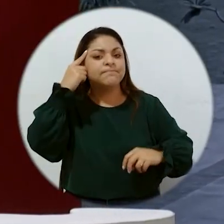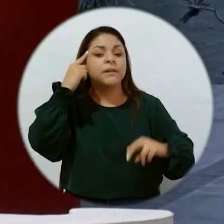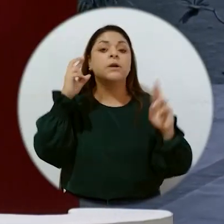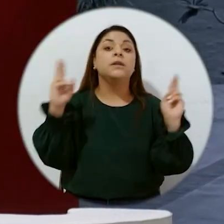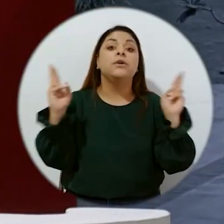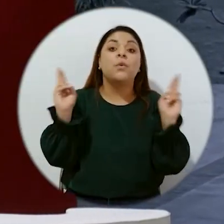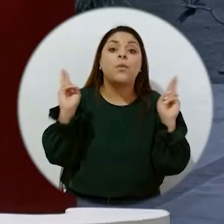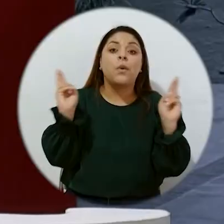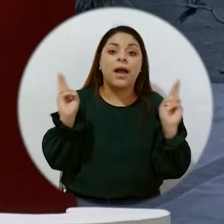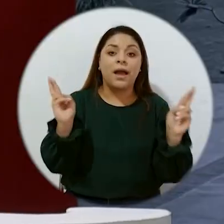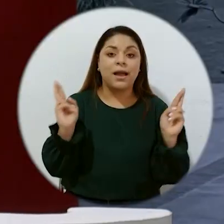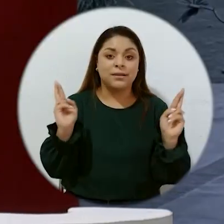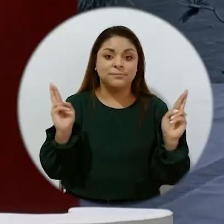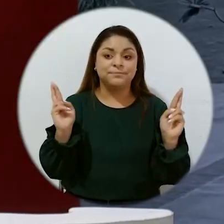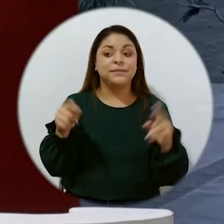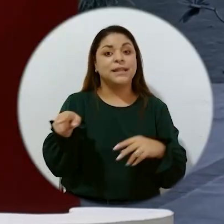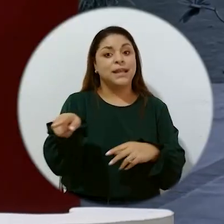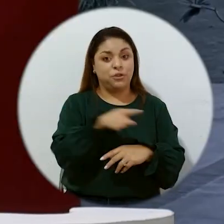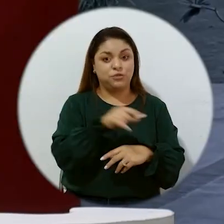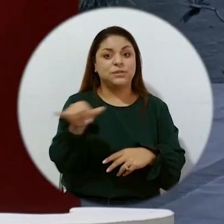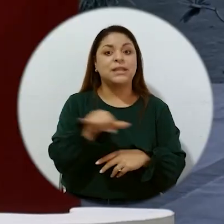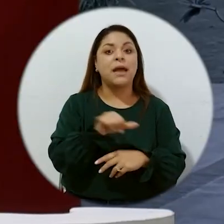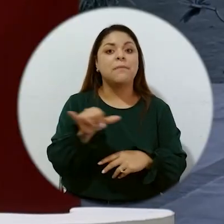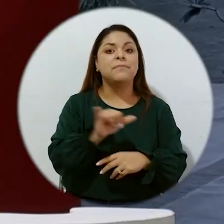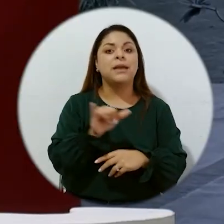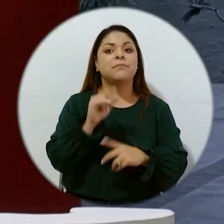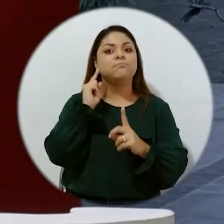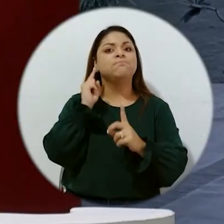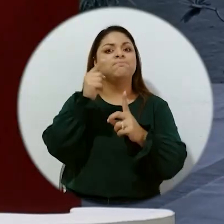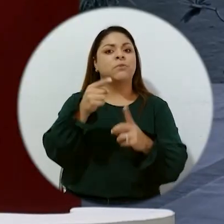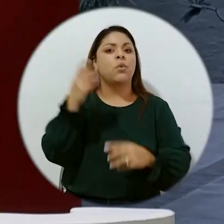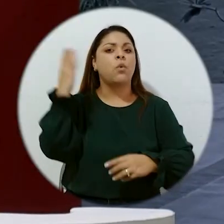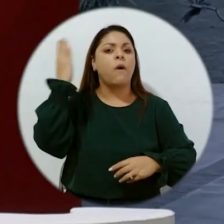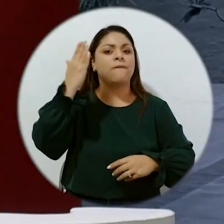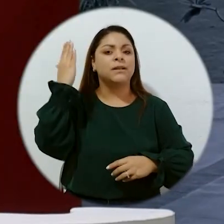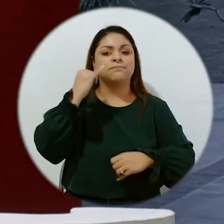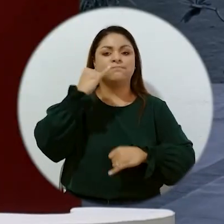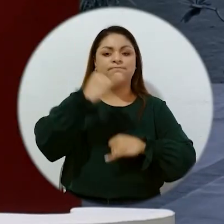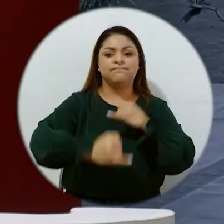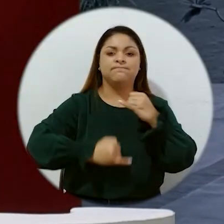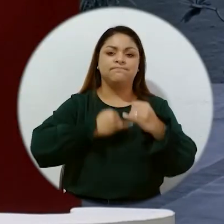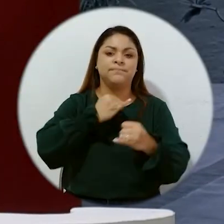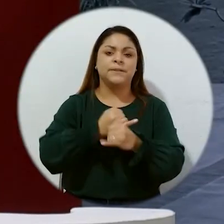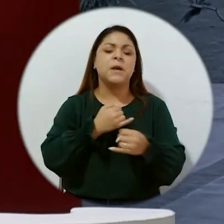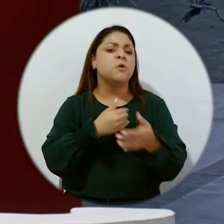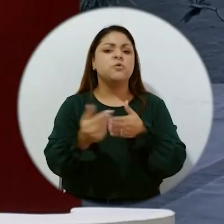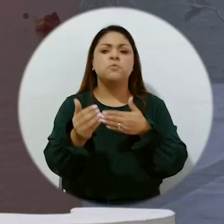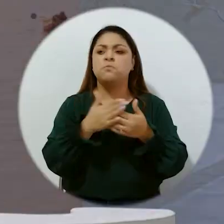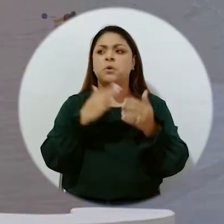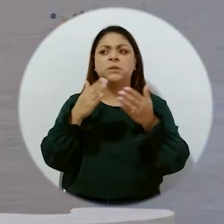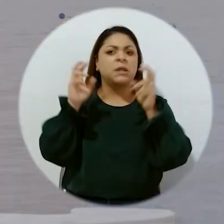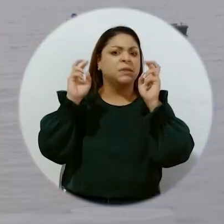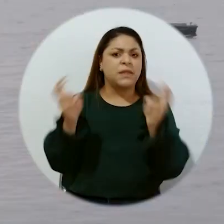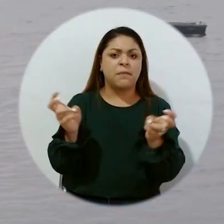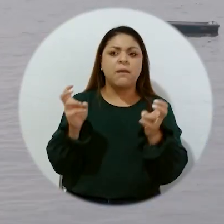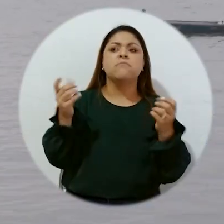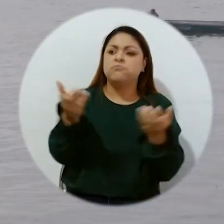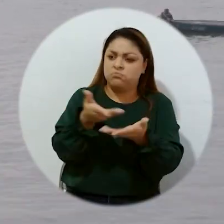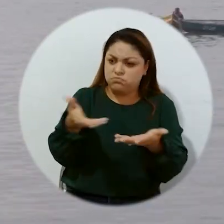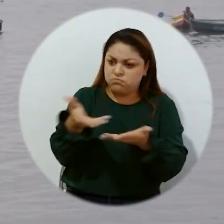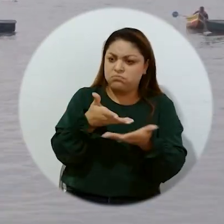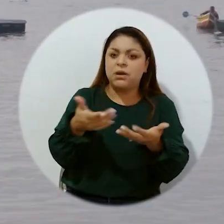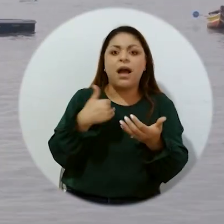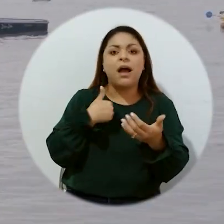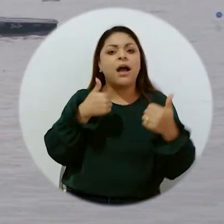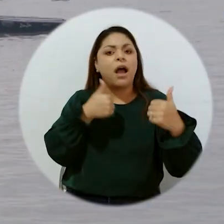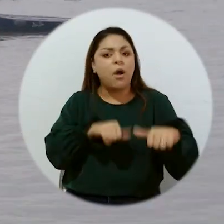y ojalá, ¿verdad?, que ese es también el propósito de una conferencia internacional, independientemente de cualquier tema,